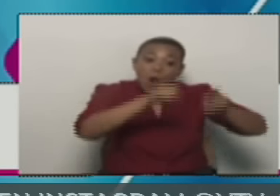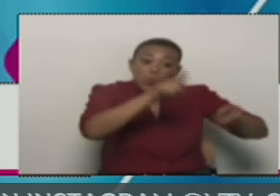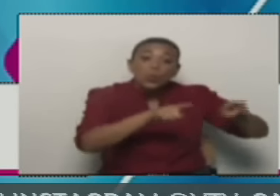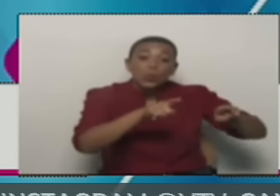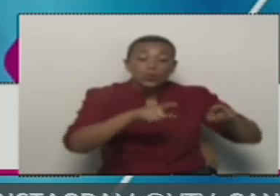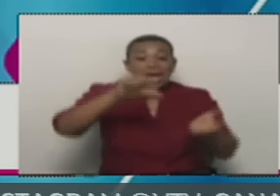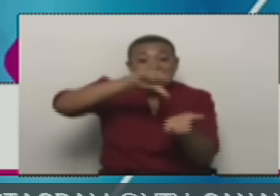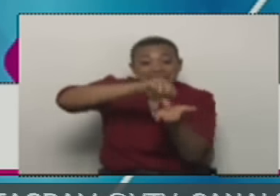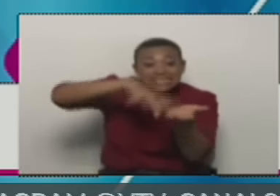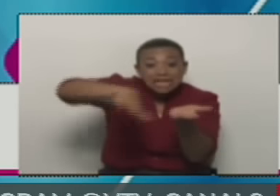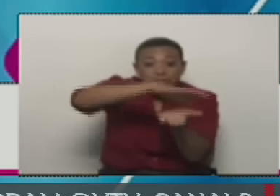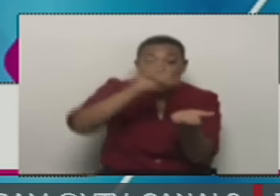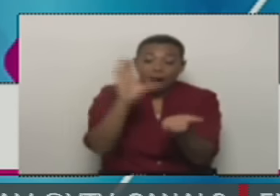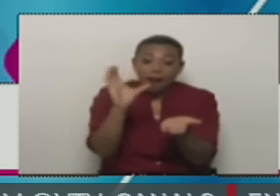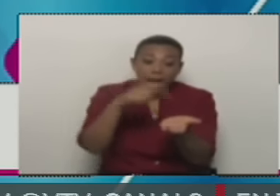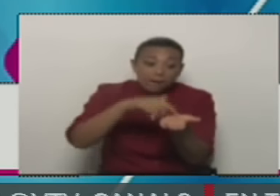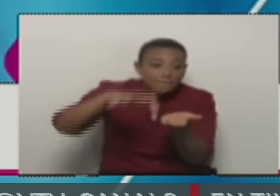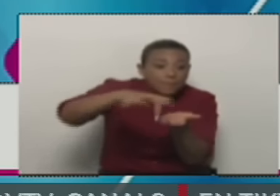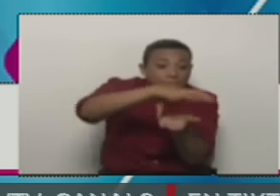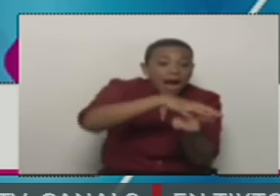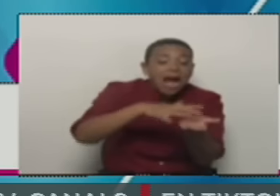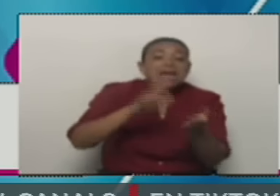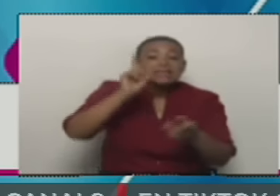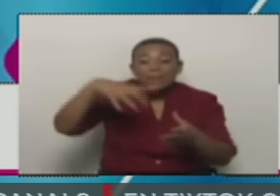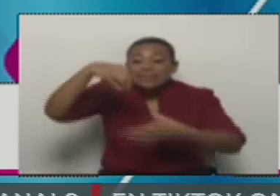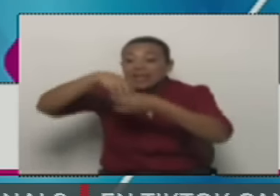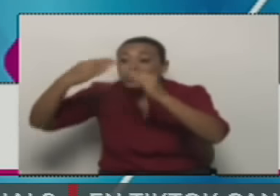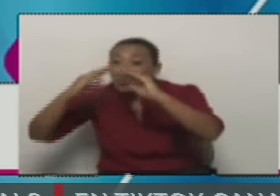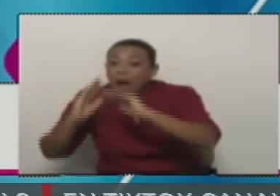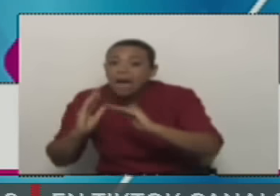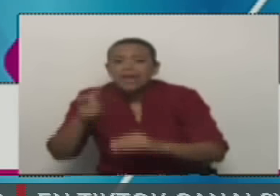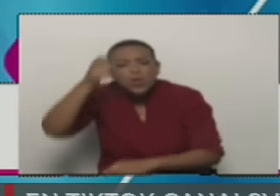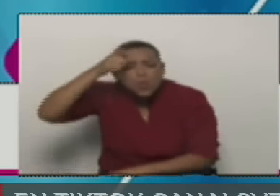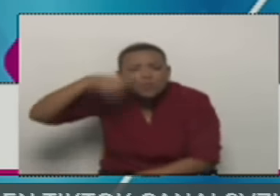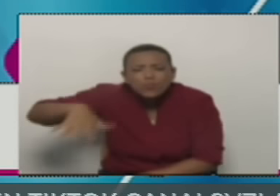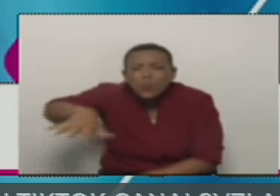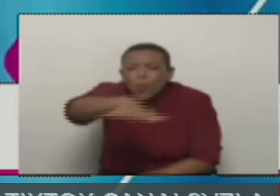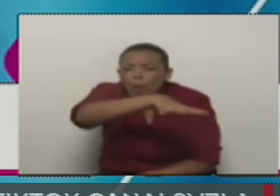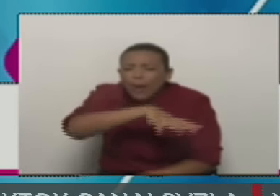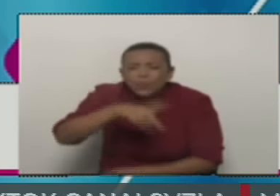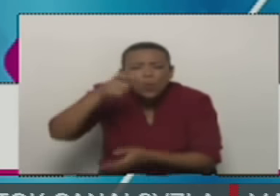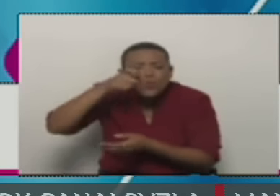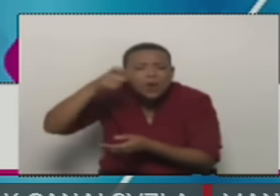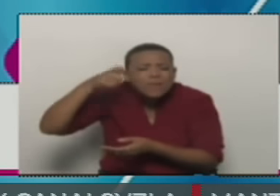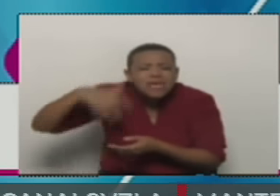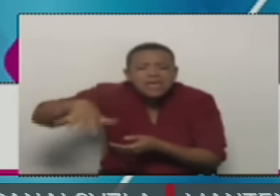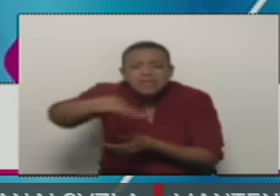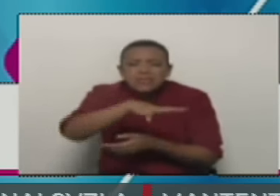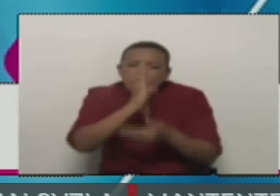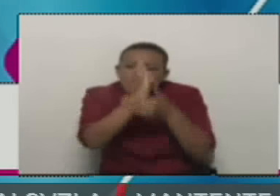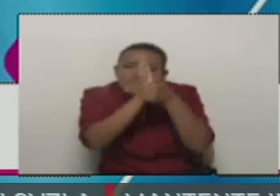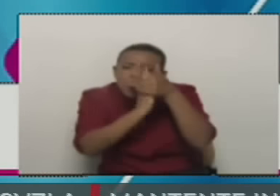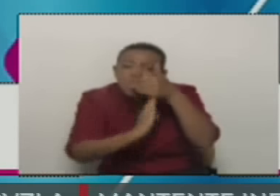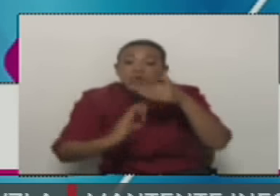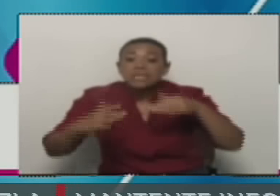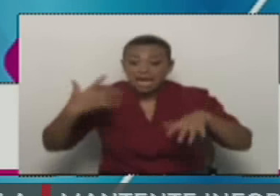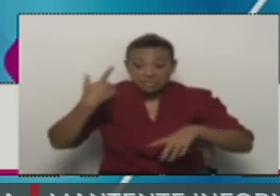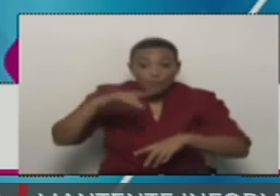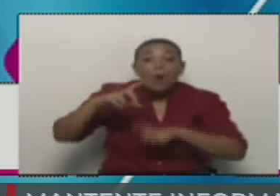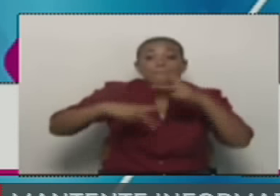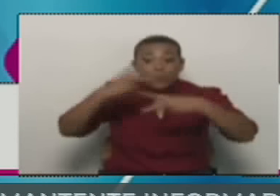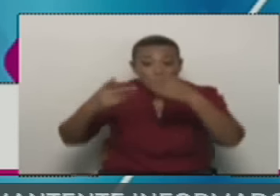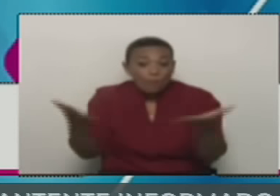de Caracas, pero también vamos con la agricultura familiar en muchos pueblitos, pueblos de Venezuela donde hay solares desocupados y que se puede